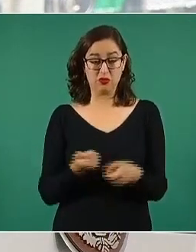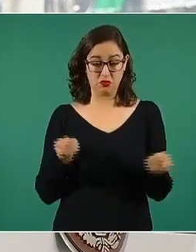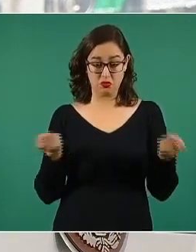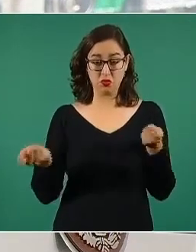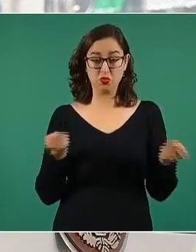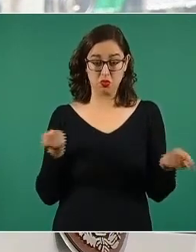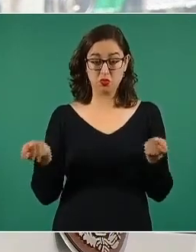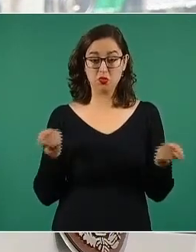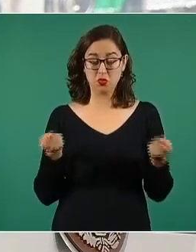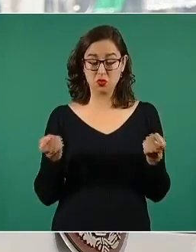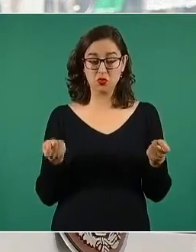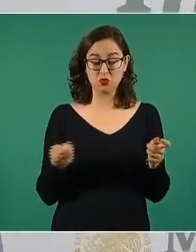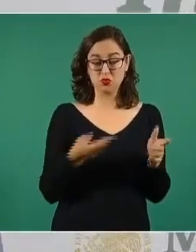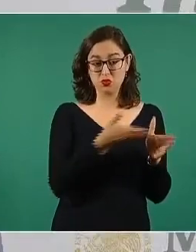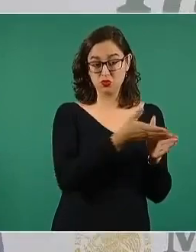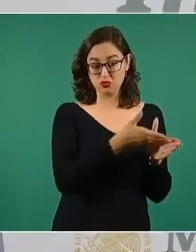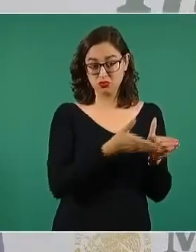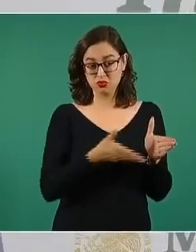dominación,